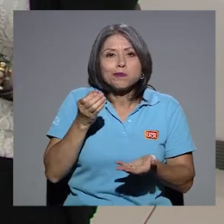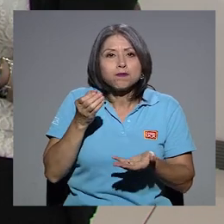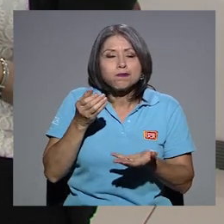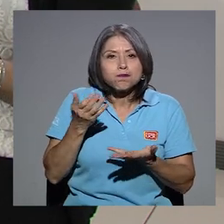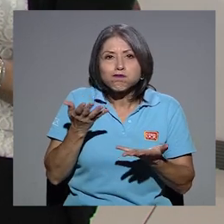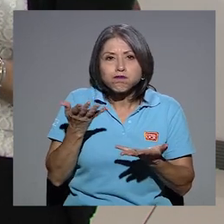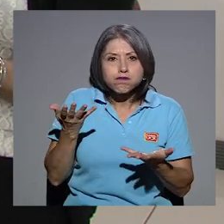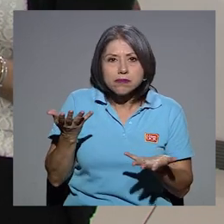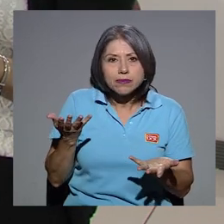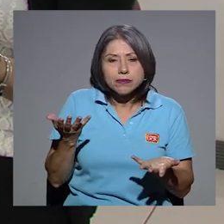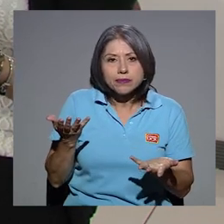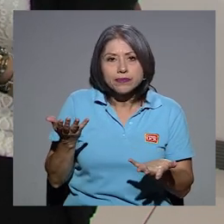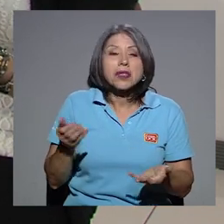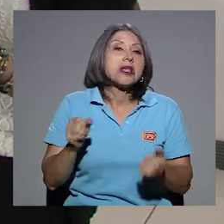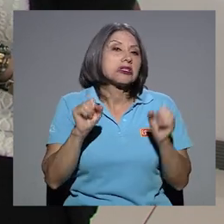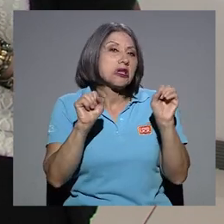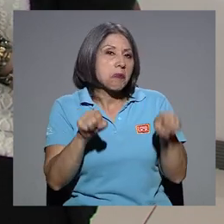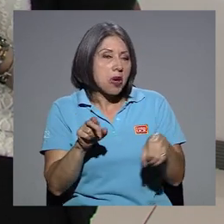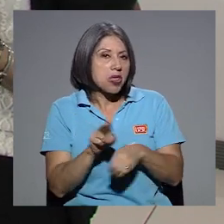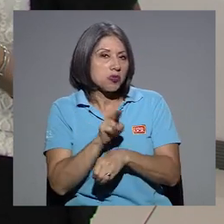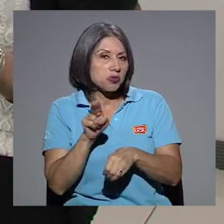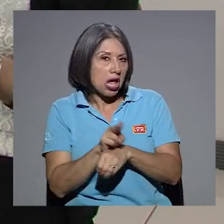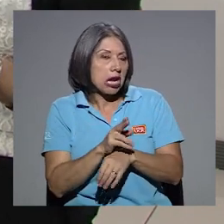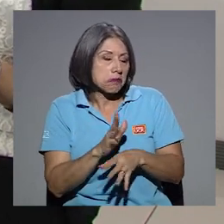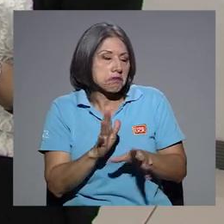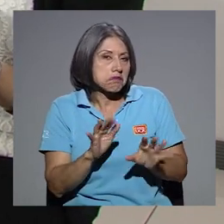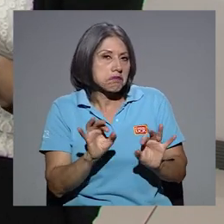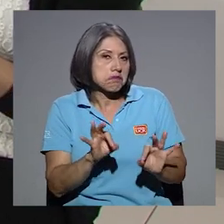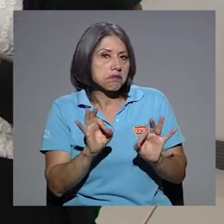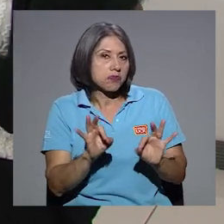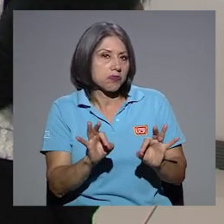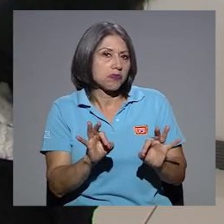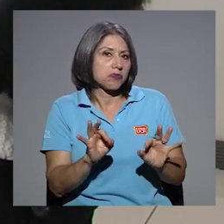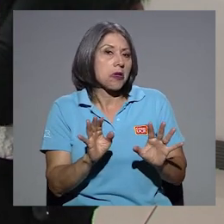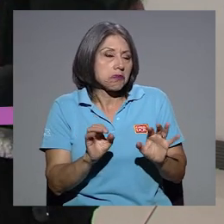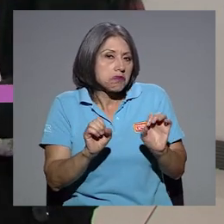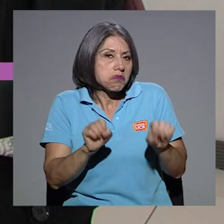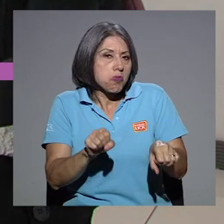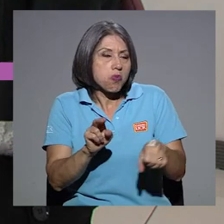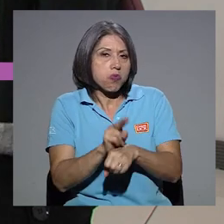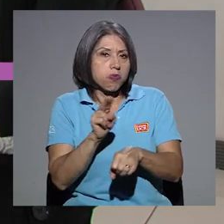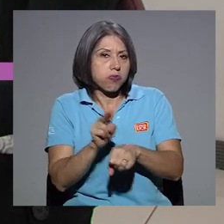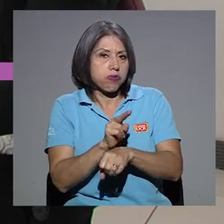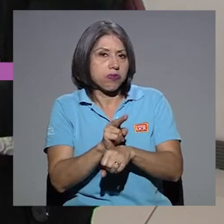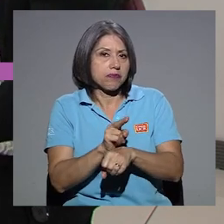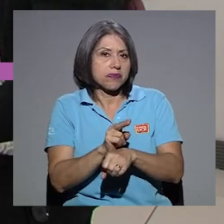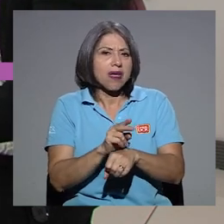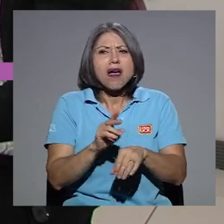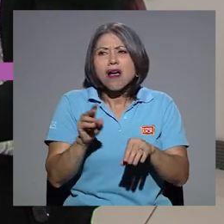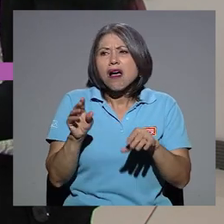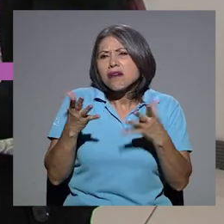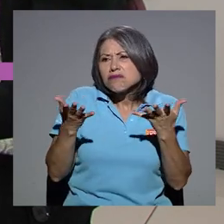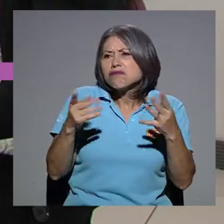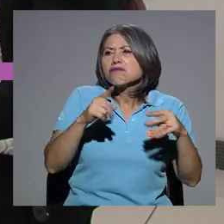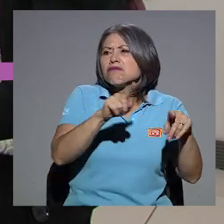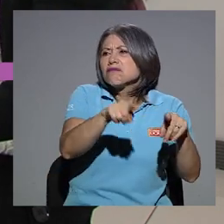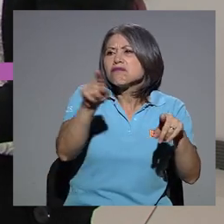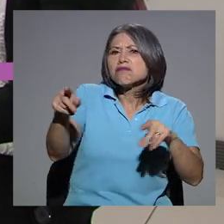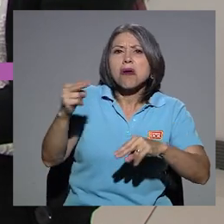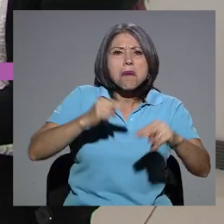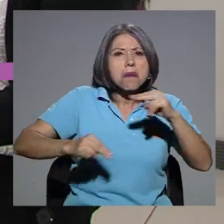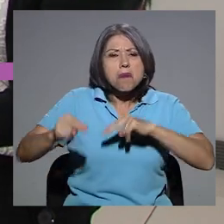tercer? Se puede usar, no está de más que se use. En el mercado existen